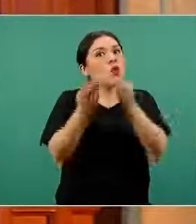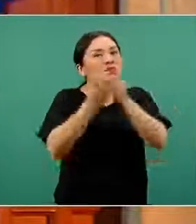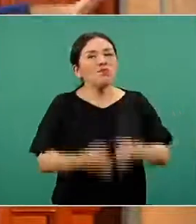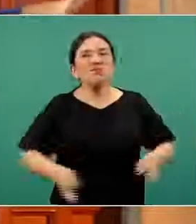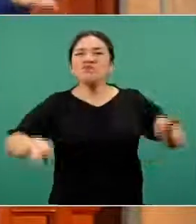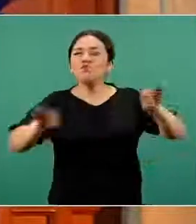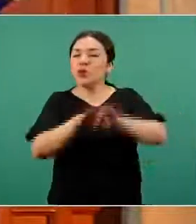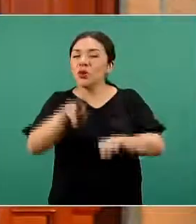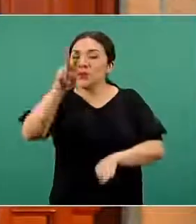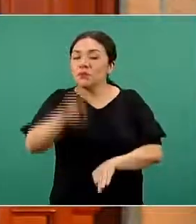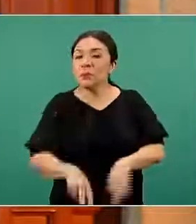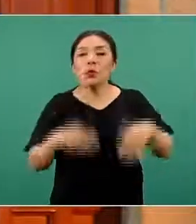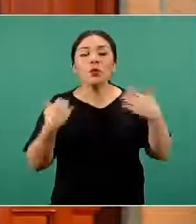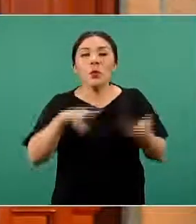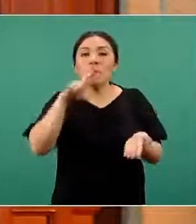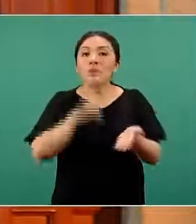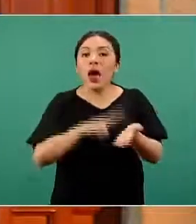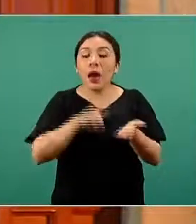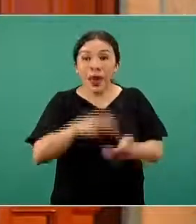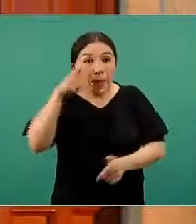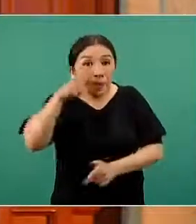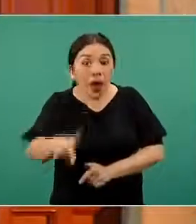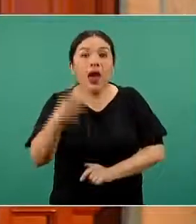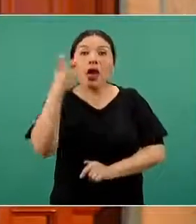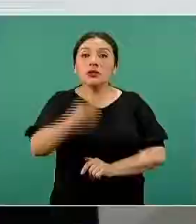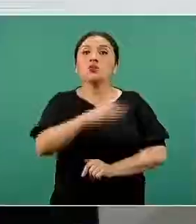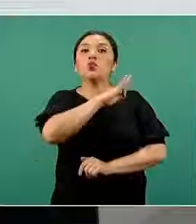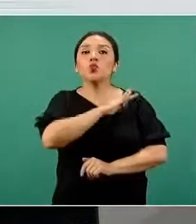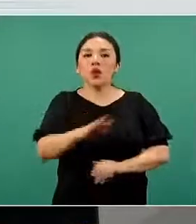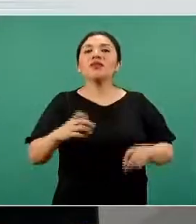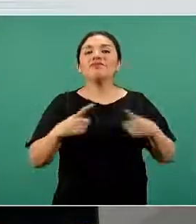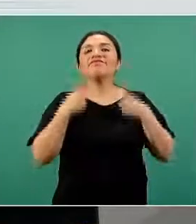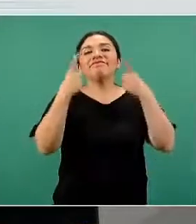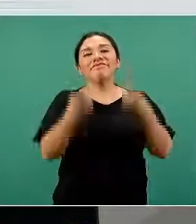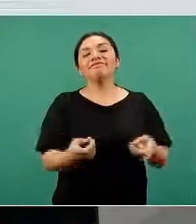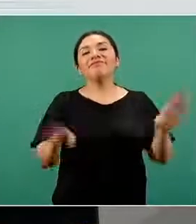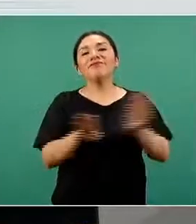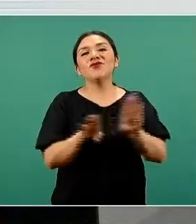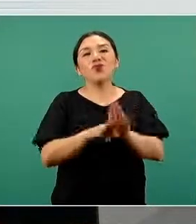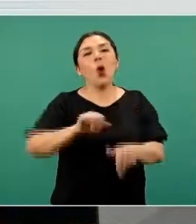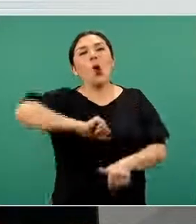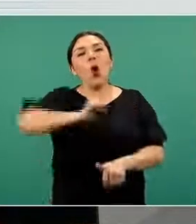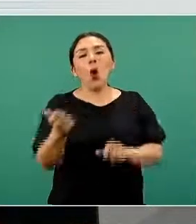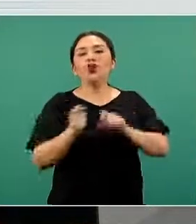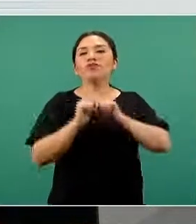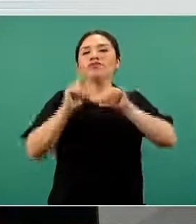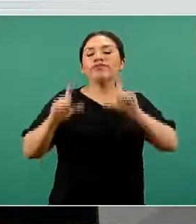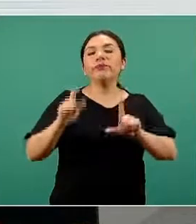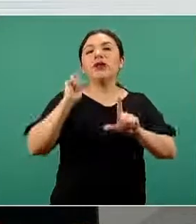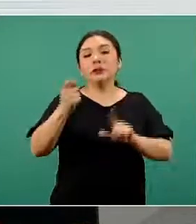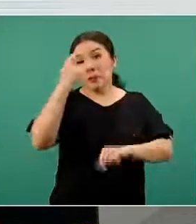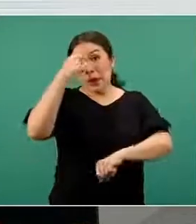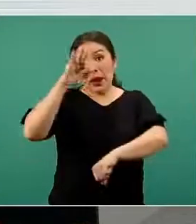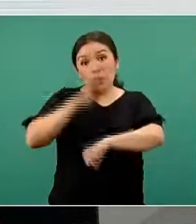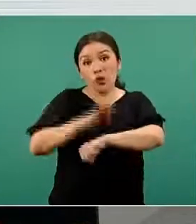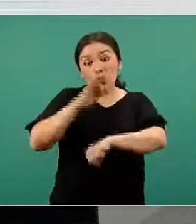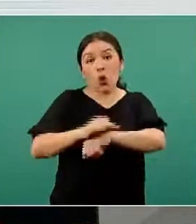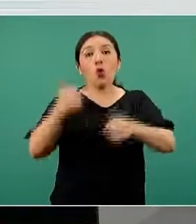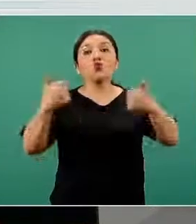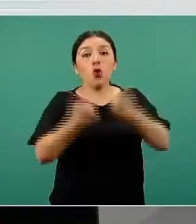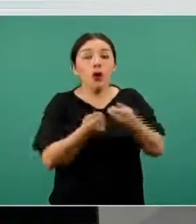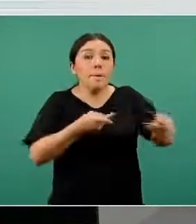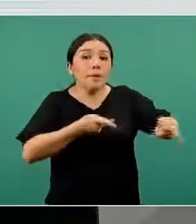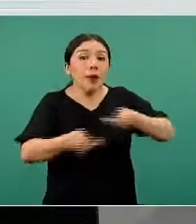significativa, importante, y que permite entonces dar justamente el siguiente paso, que es la protección a través de